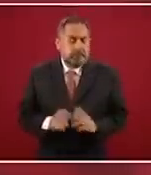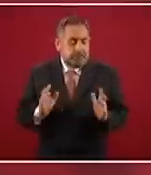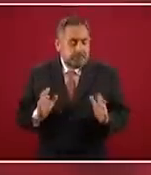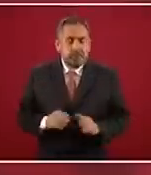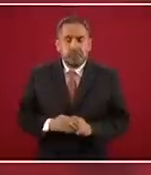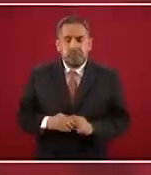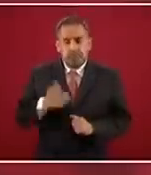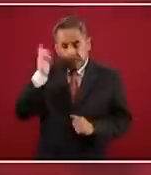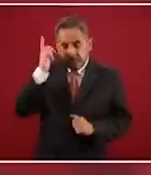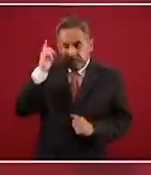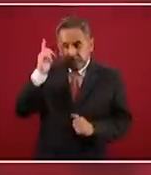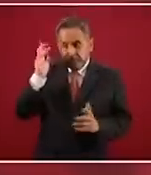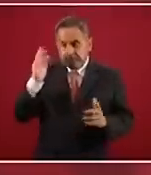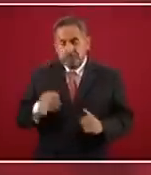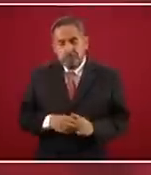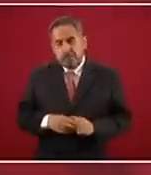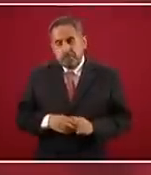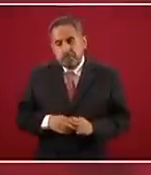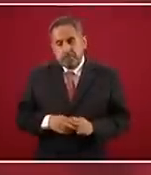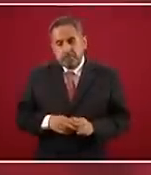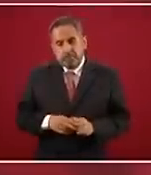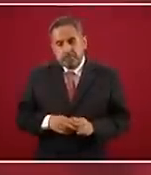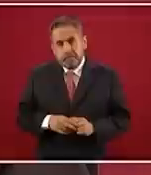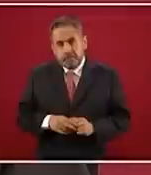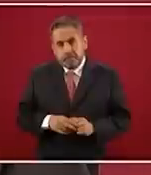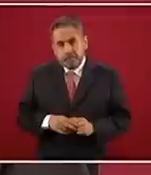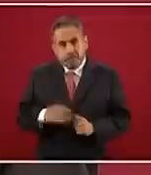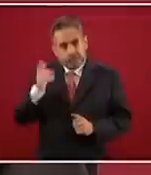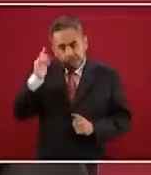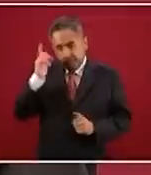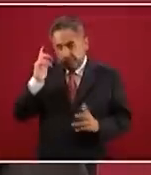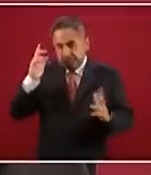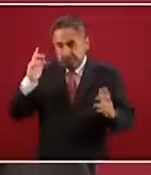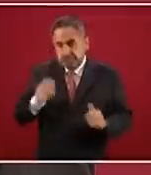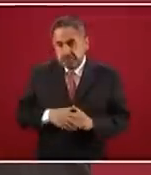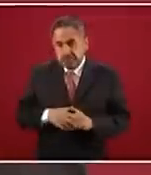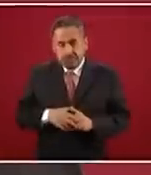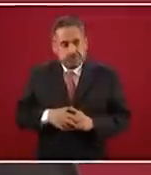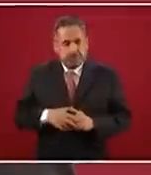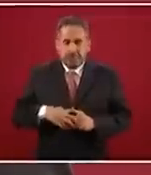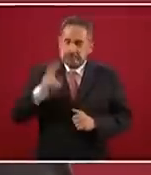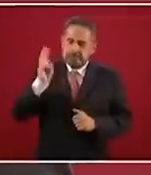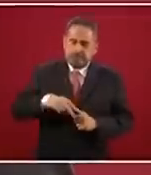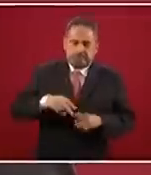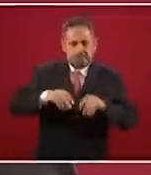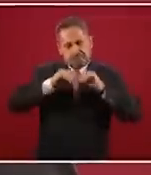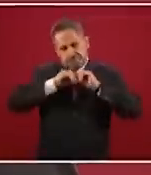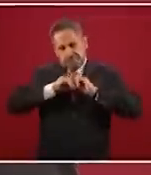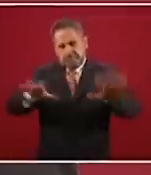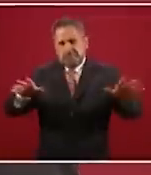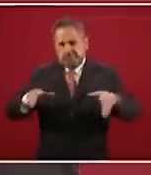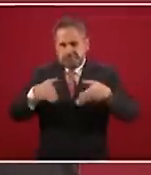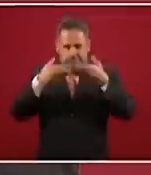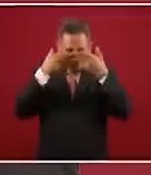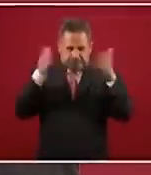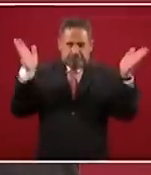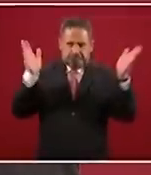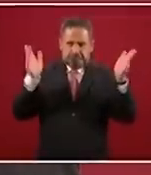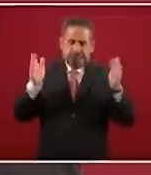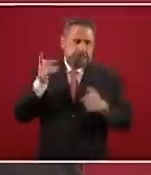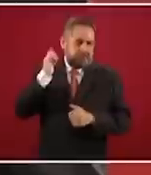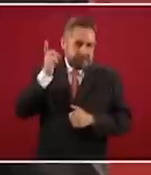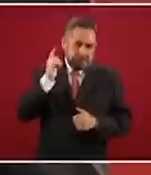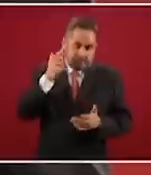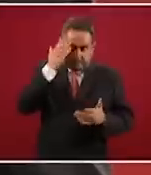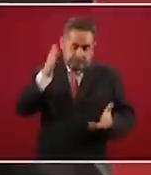Ojalá y se conozca toda la verdad